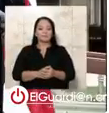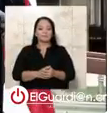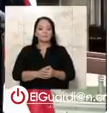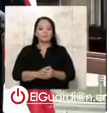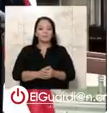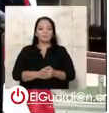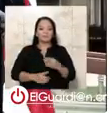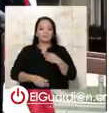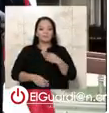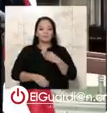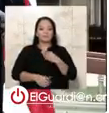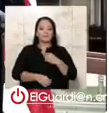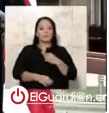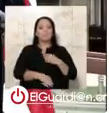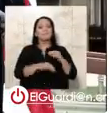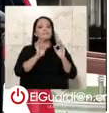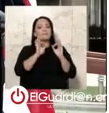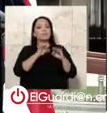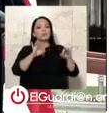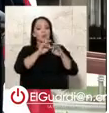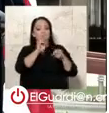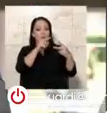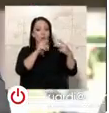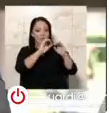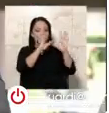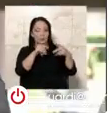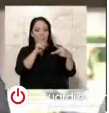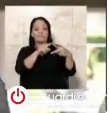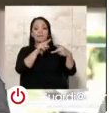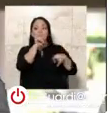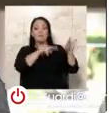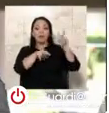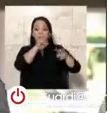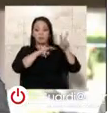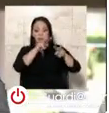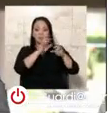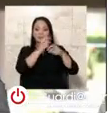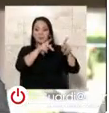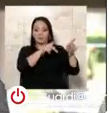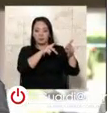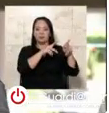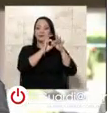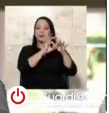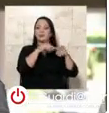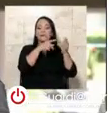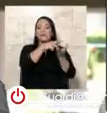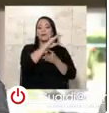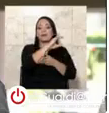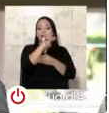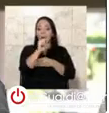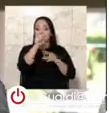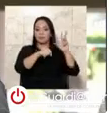Tal vez ahí hacer dos aclaraciones importantes. Las valoraciones que ellos hagan en relación con si les vamos a pagar a la caja o no,